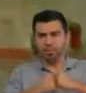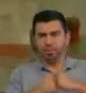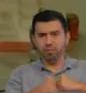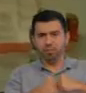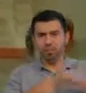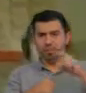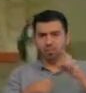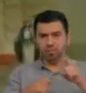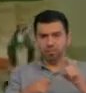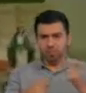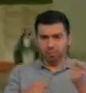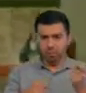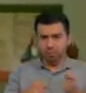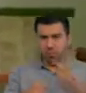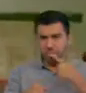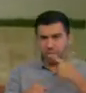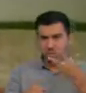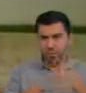aparentemente